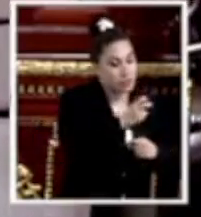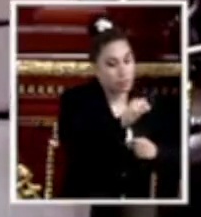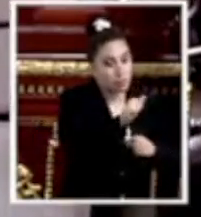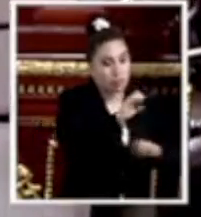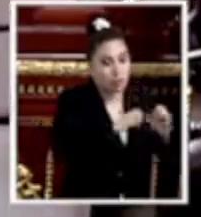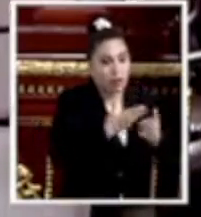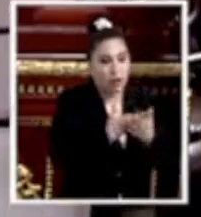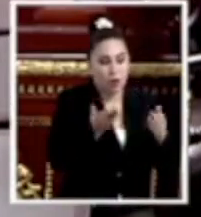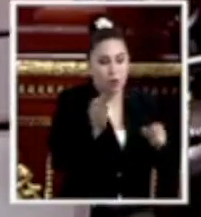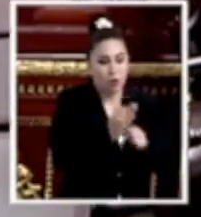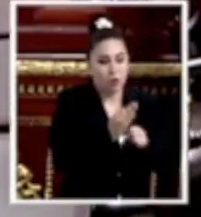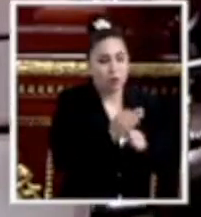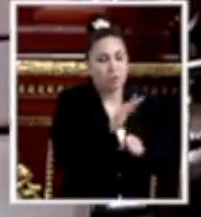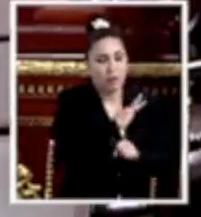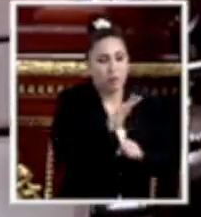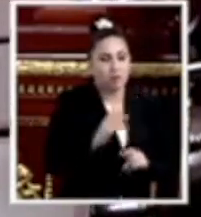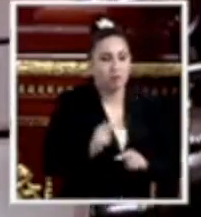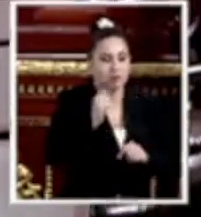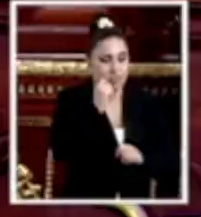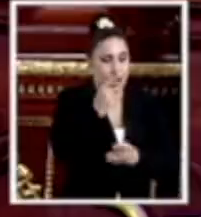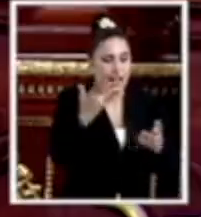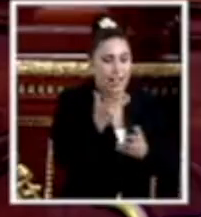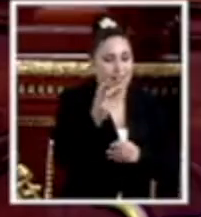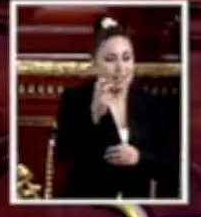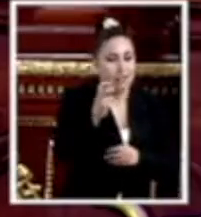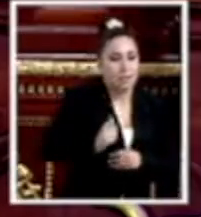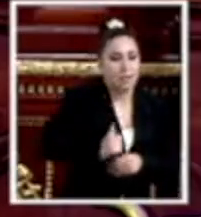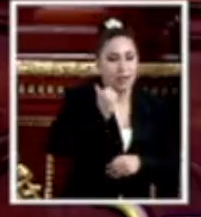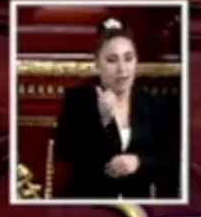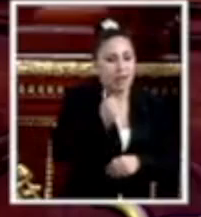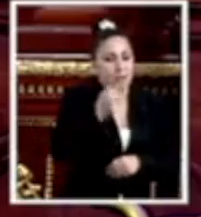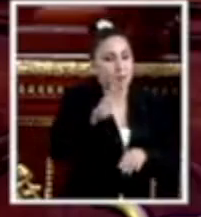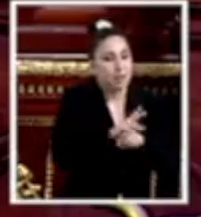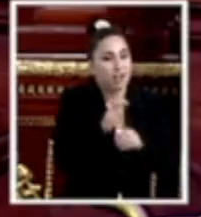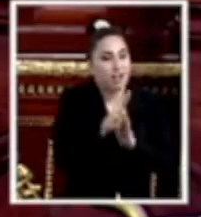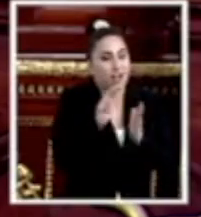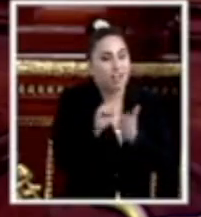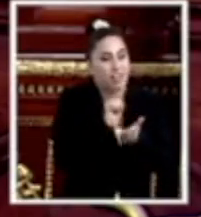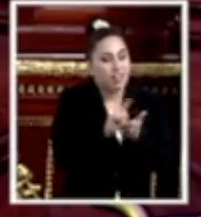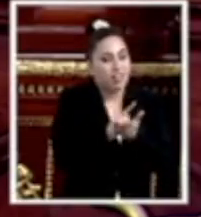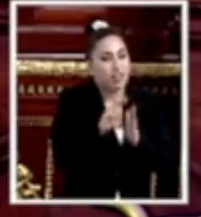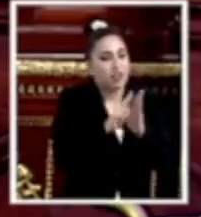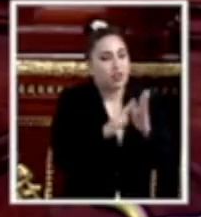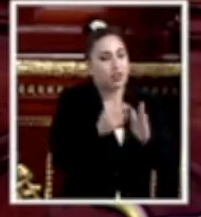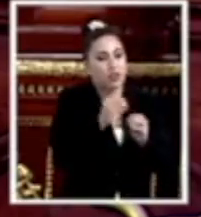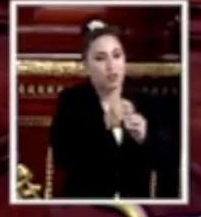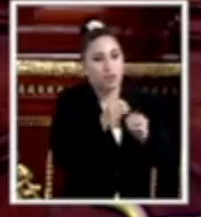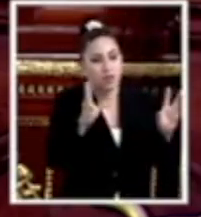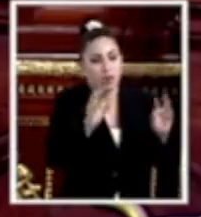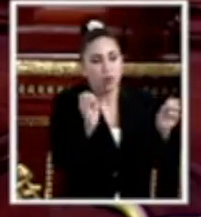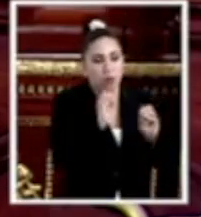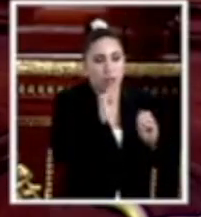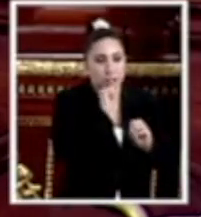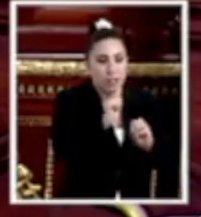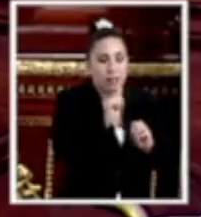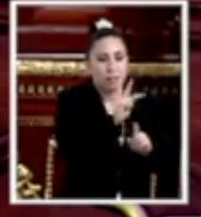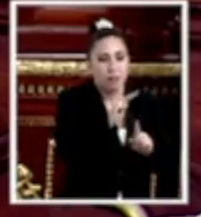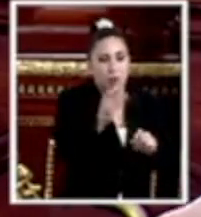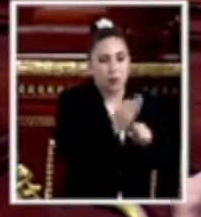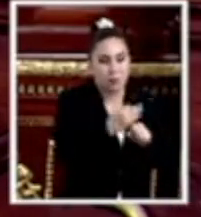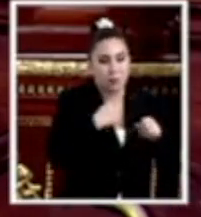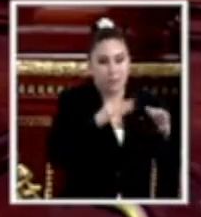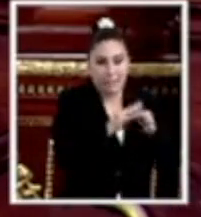uso arbitrario para tratar de forma distinta casos iguales relacionados al precepto legal que nos